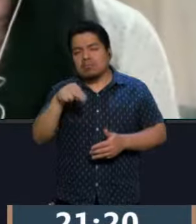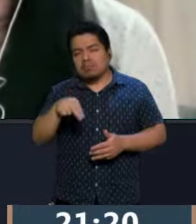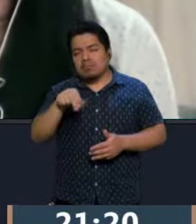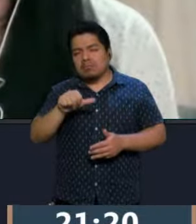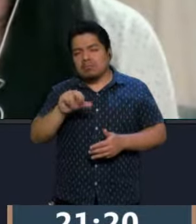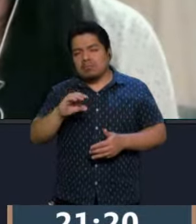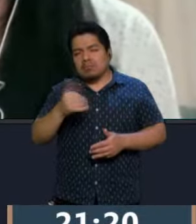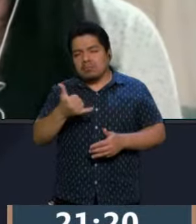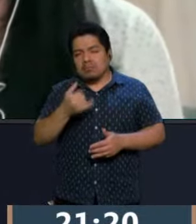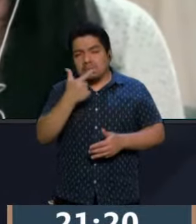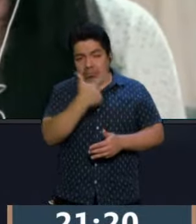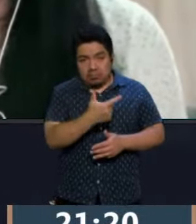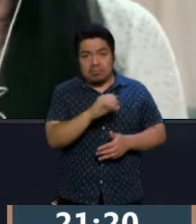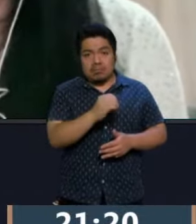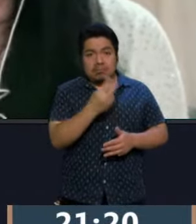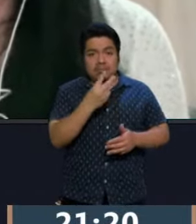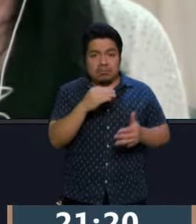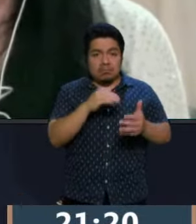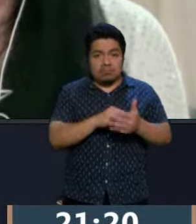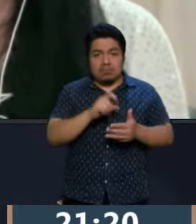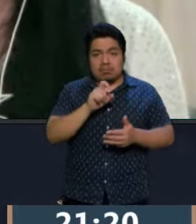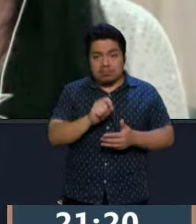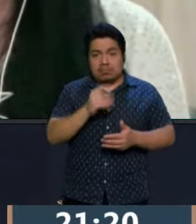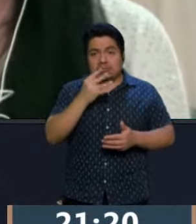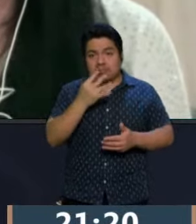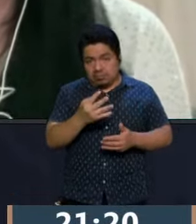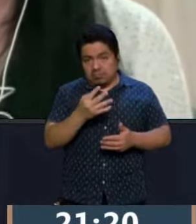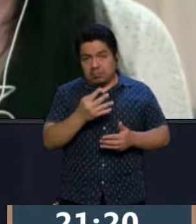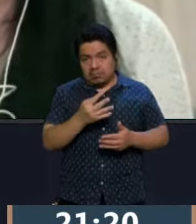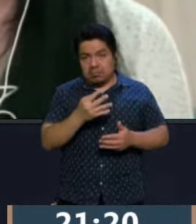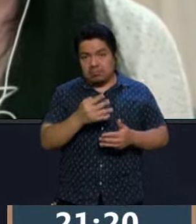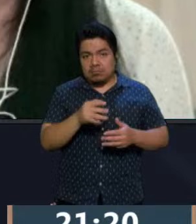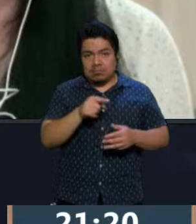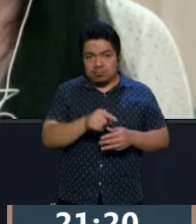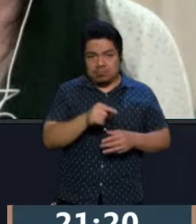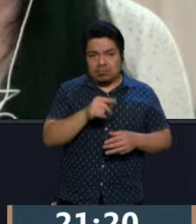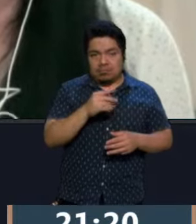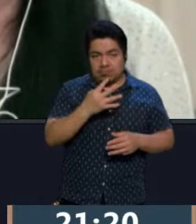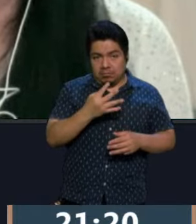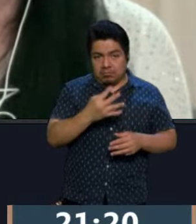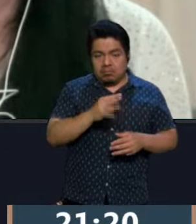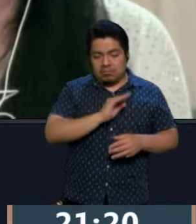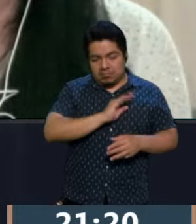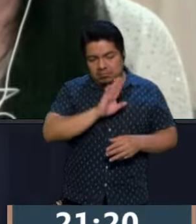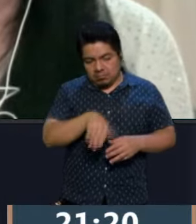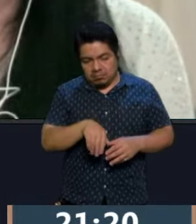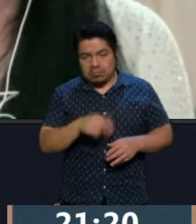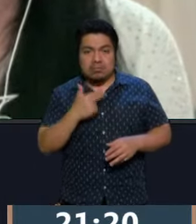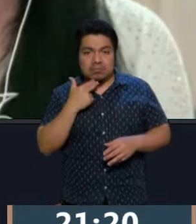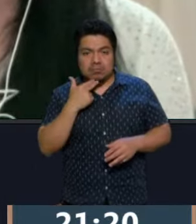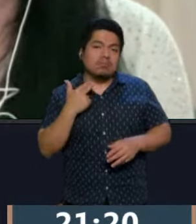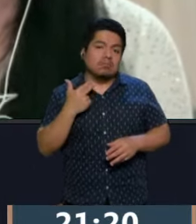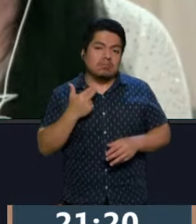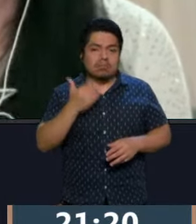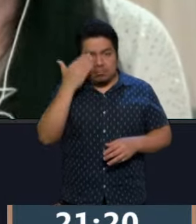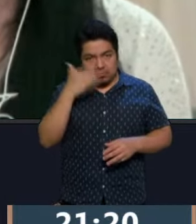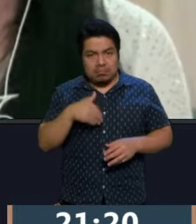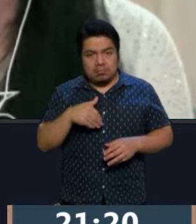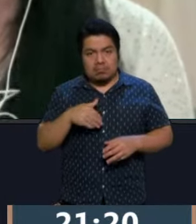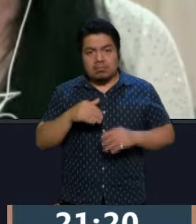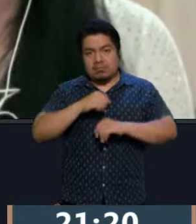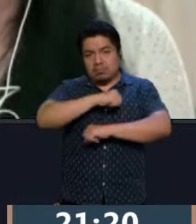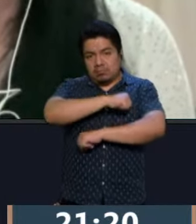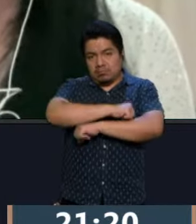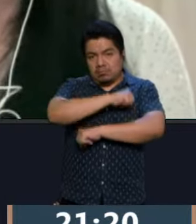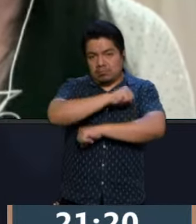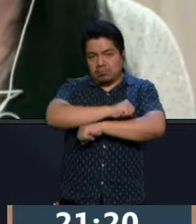que el 7 de octubre de 2024 es cuando Carlos Márquez Padilla muere, cuando se suicida, cuando se tira de la ventana,